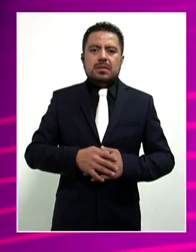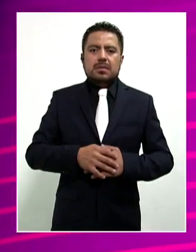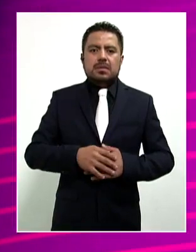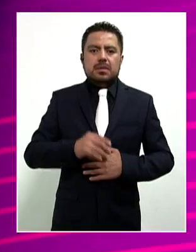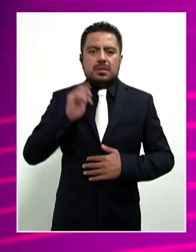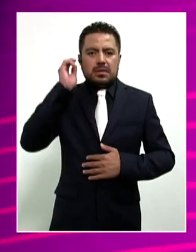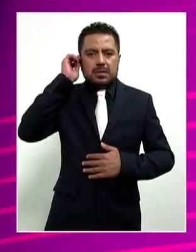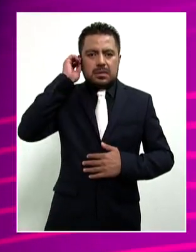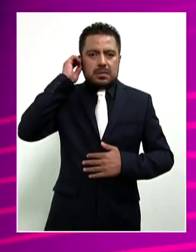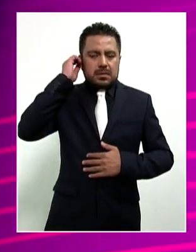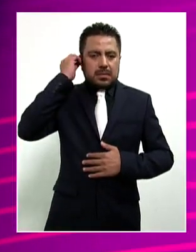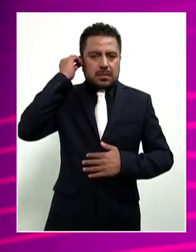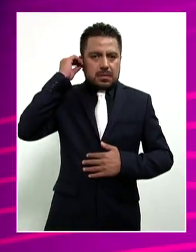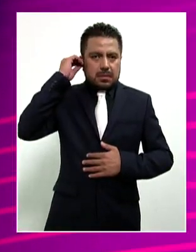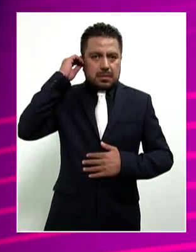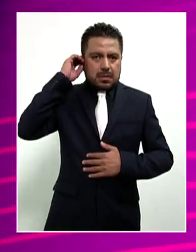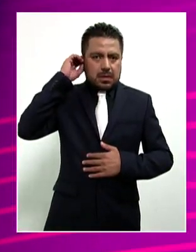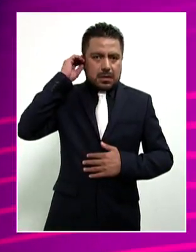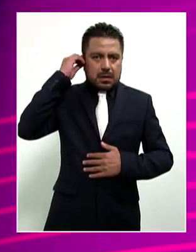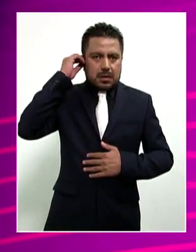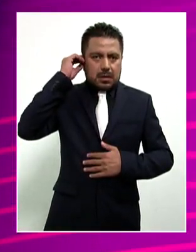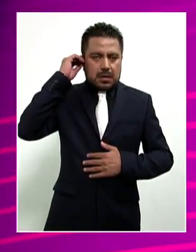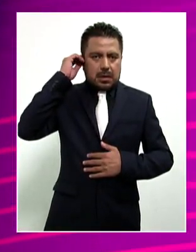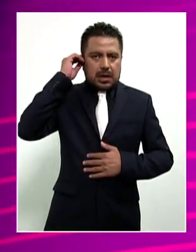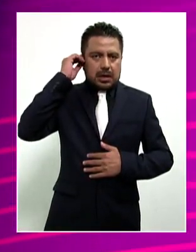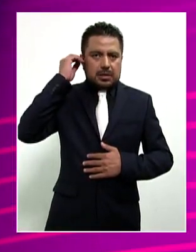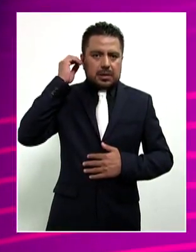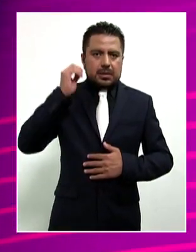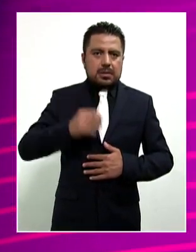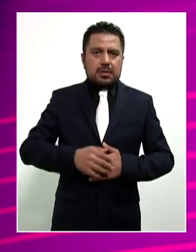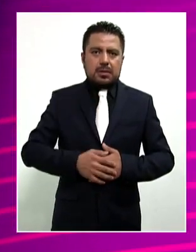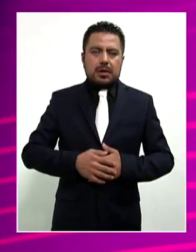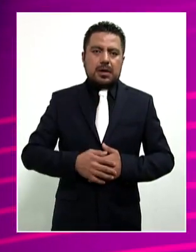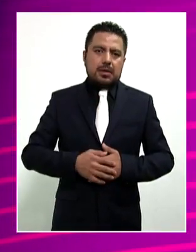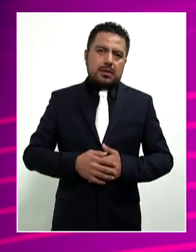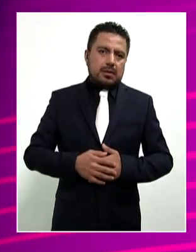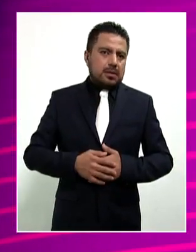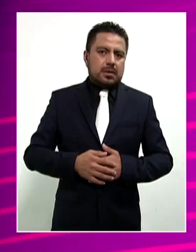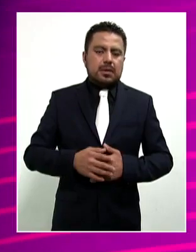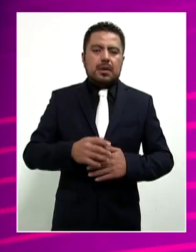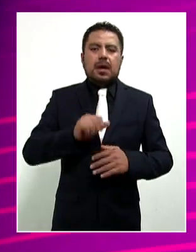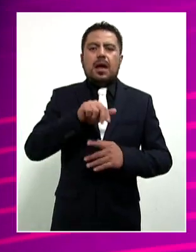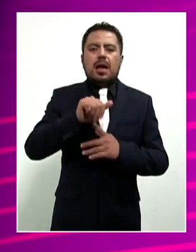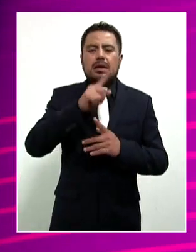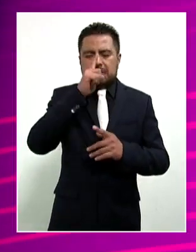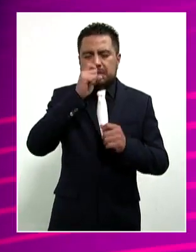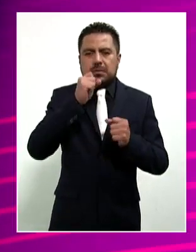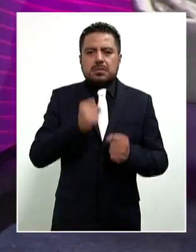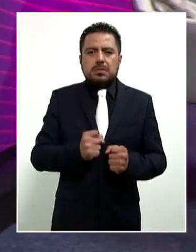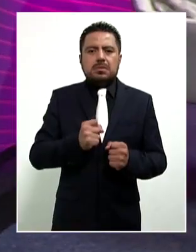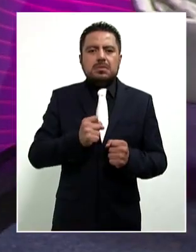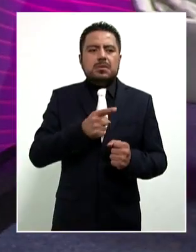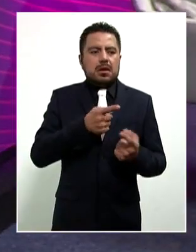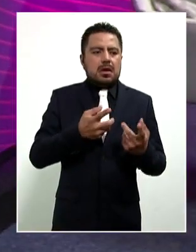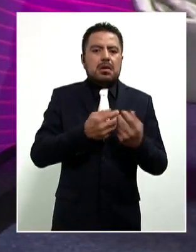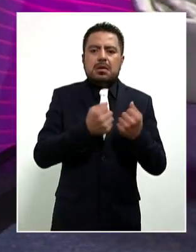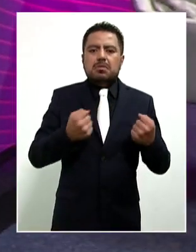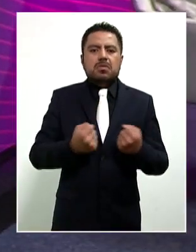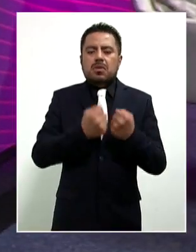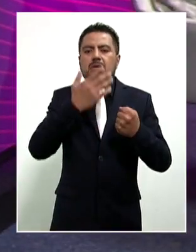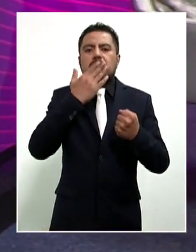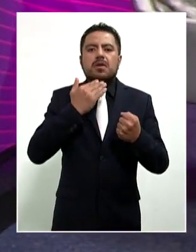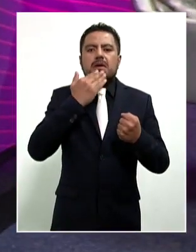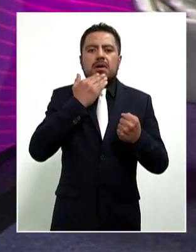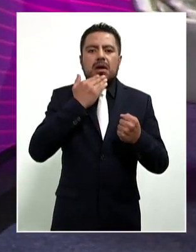particular como una oportunidad y no como una amenaza. Ana, seguramente ustedes en Sin Fronteras